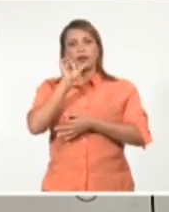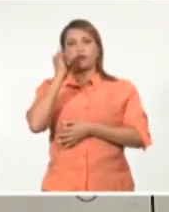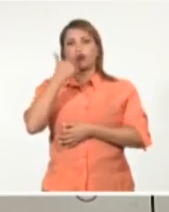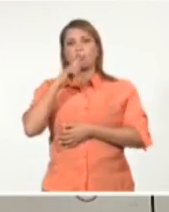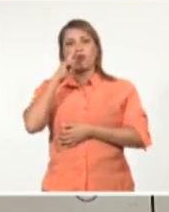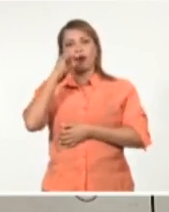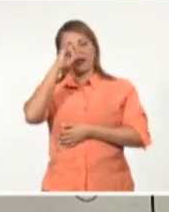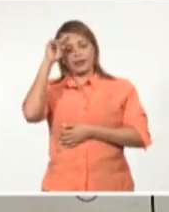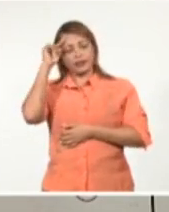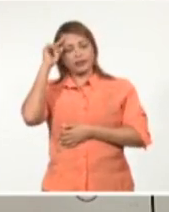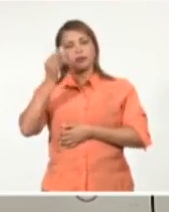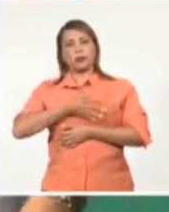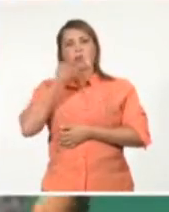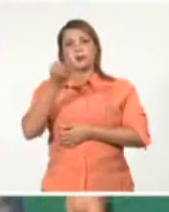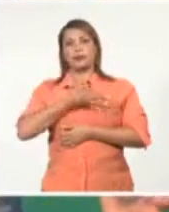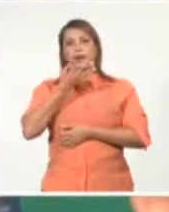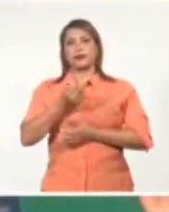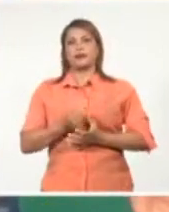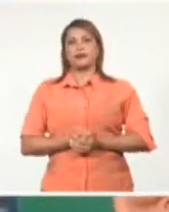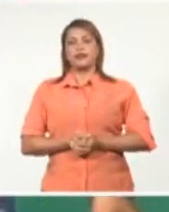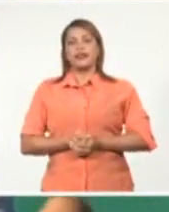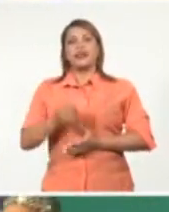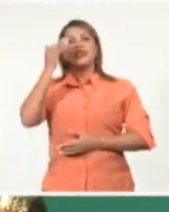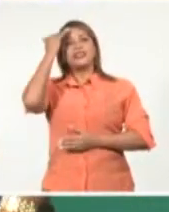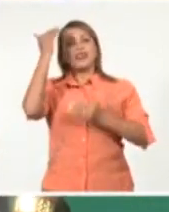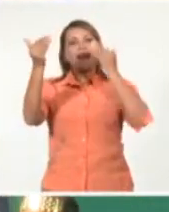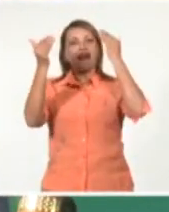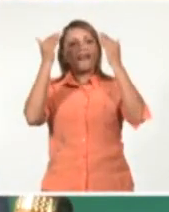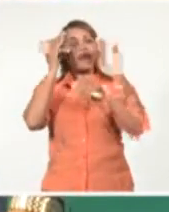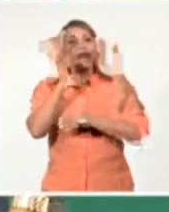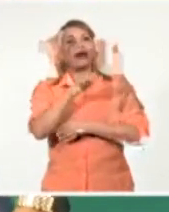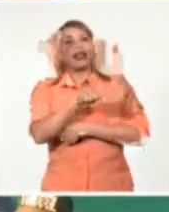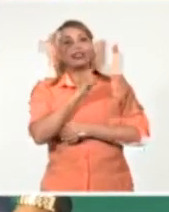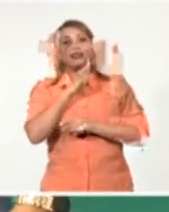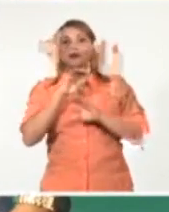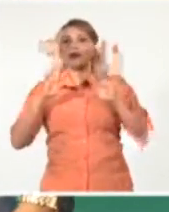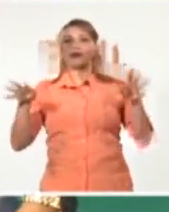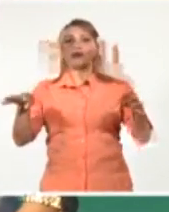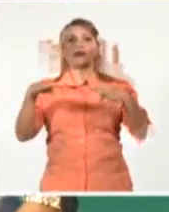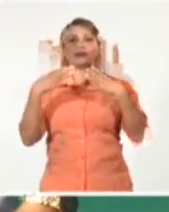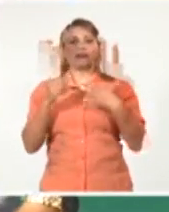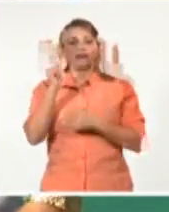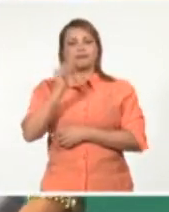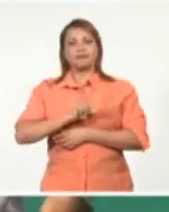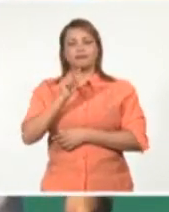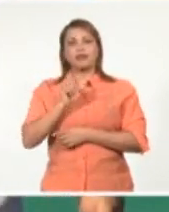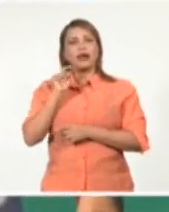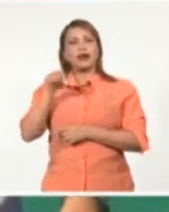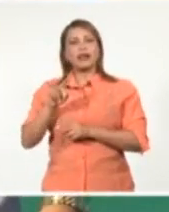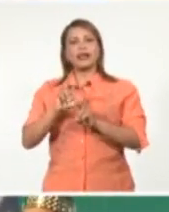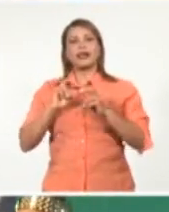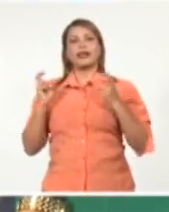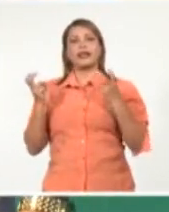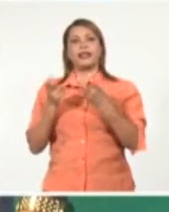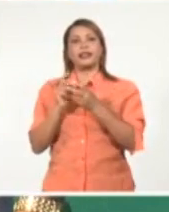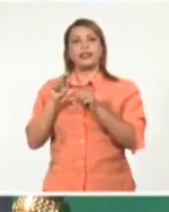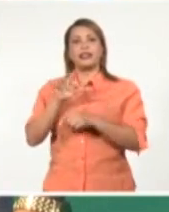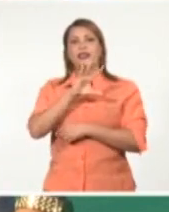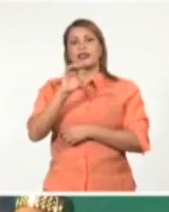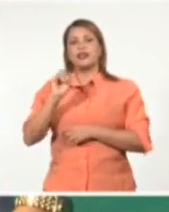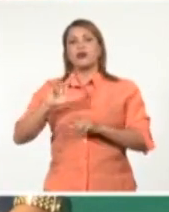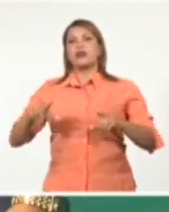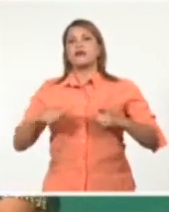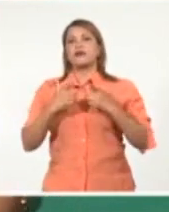Buenas tardes Juanes saludos para Tianguis José y para los amigos televidentes nos encontramos en el estadio 500 aniversario de la capital